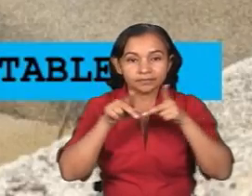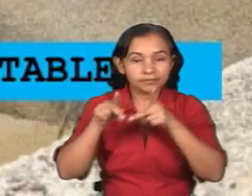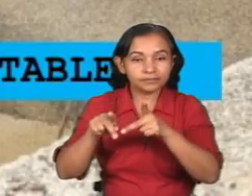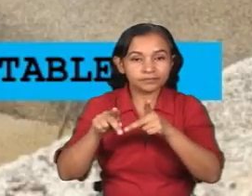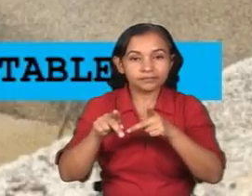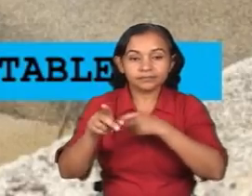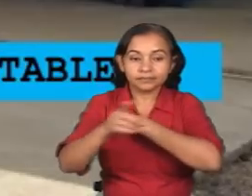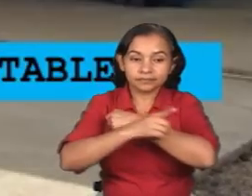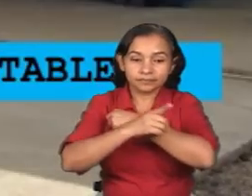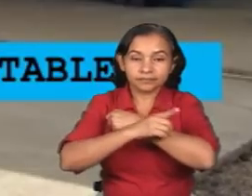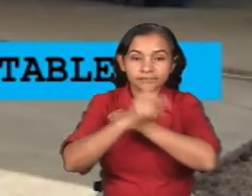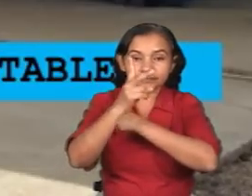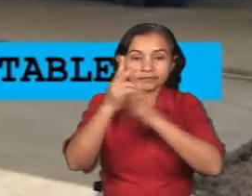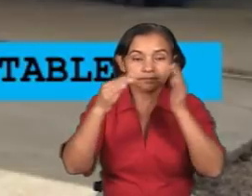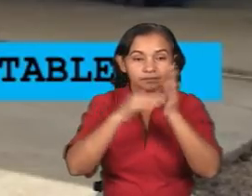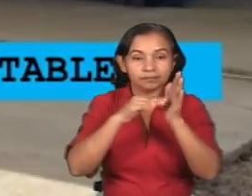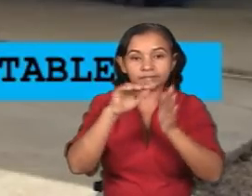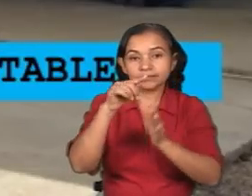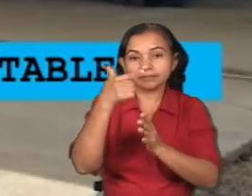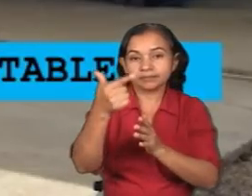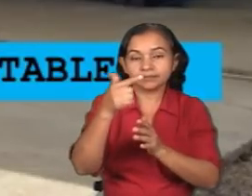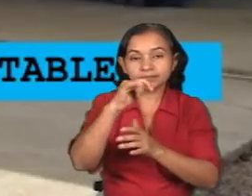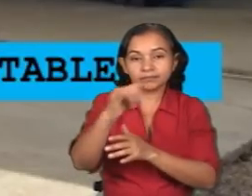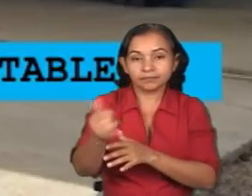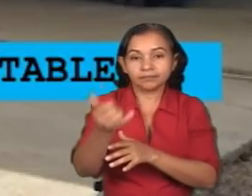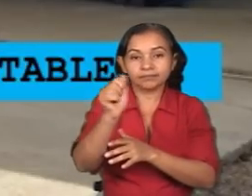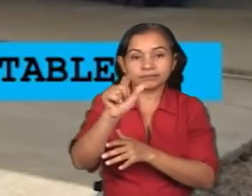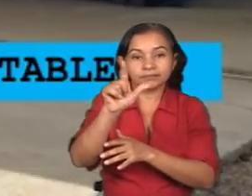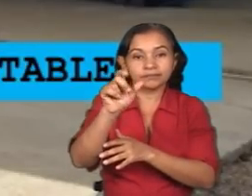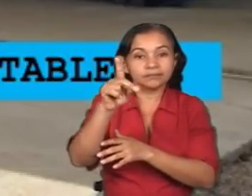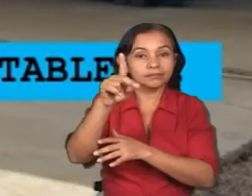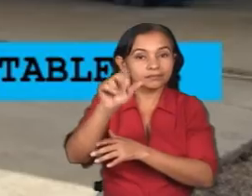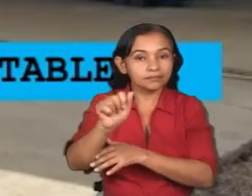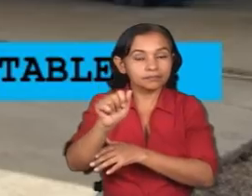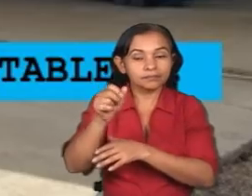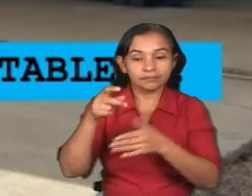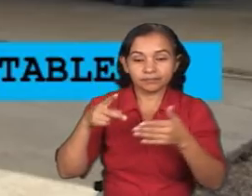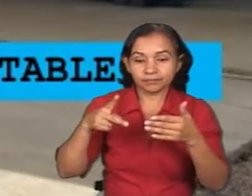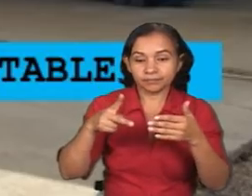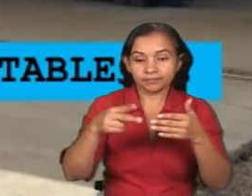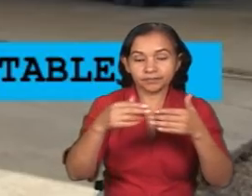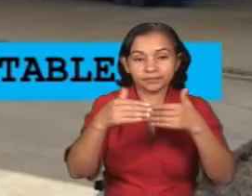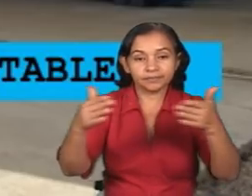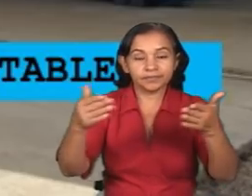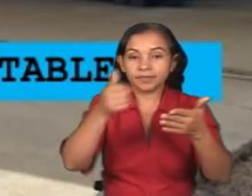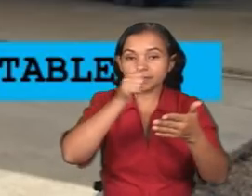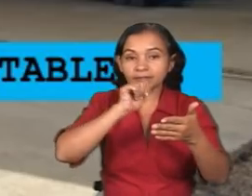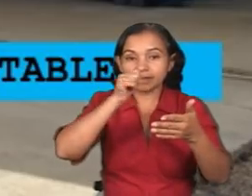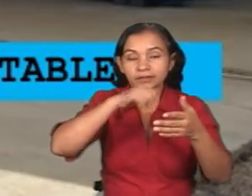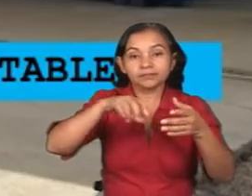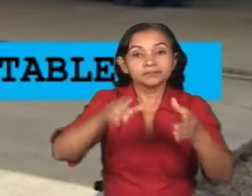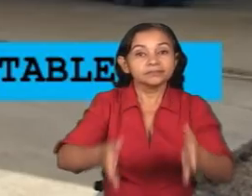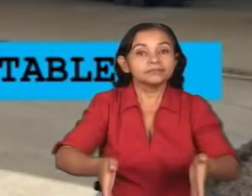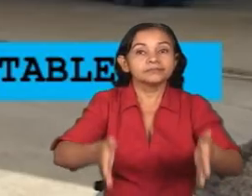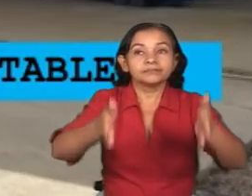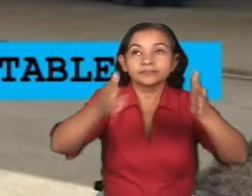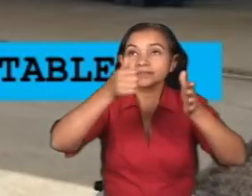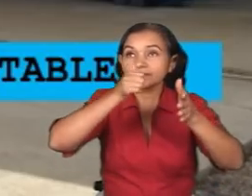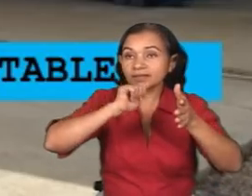del comandante en el 2007. Ahí puedes ver Jalapa. Jalapa recientemente lo inauguramos. Jalapa hoy por hoy es la planta de